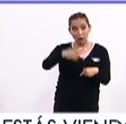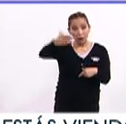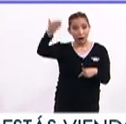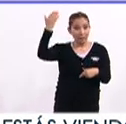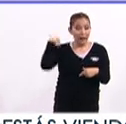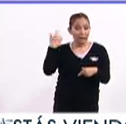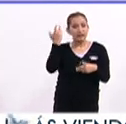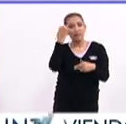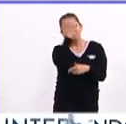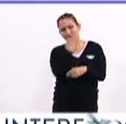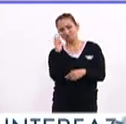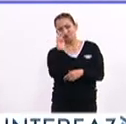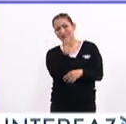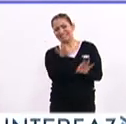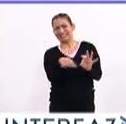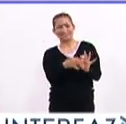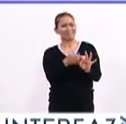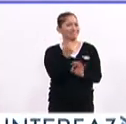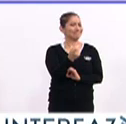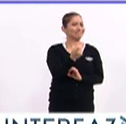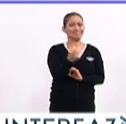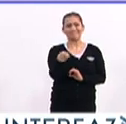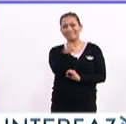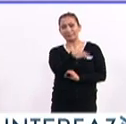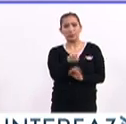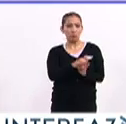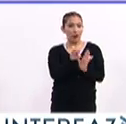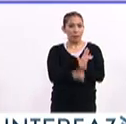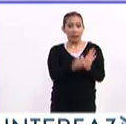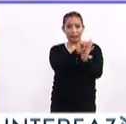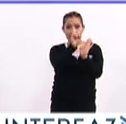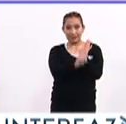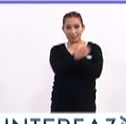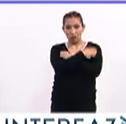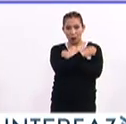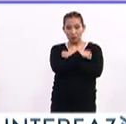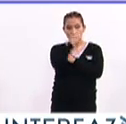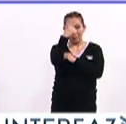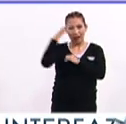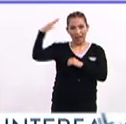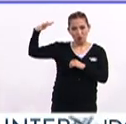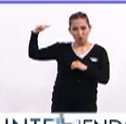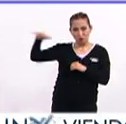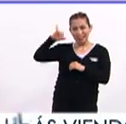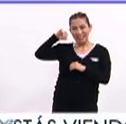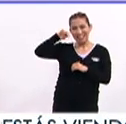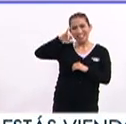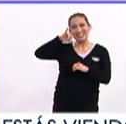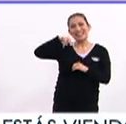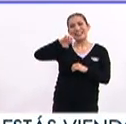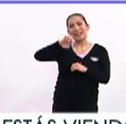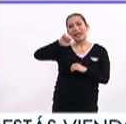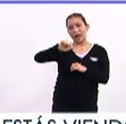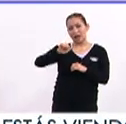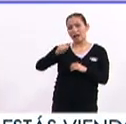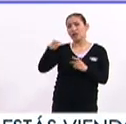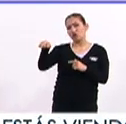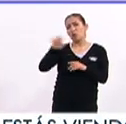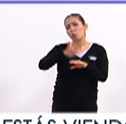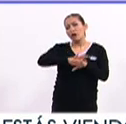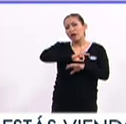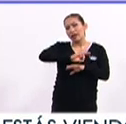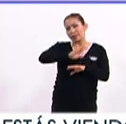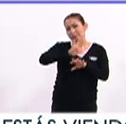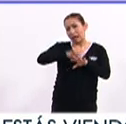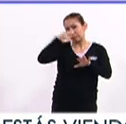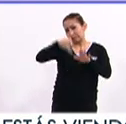hizo un análisis puntual de, por ejemplo, el sistema de educación para los adultos, pero seguramente tú nos podrás detallar mucho